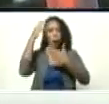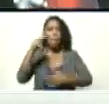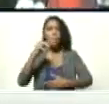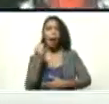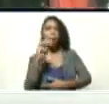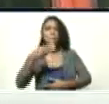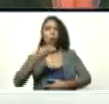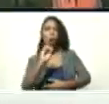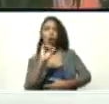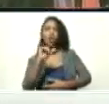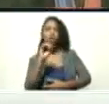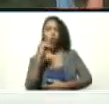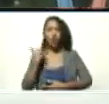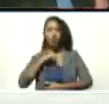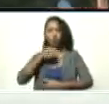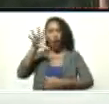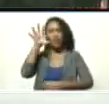entendemos.